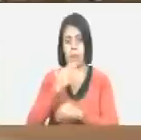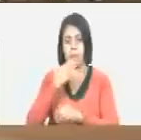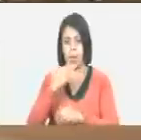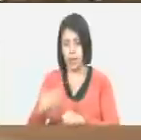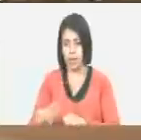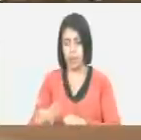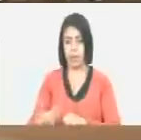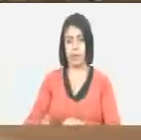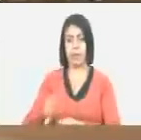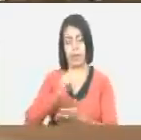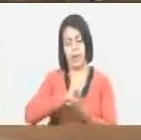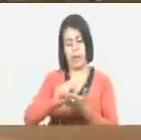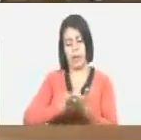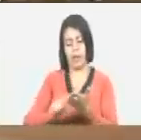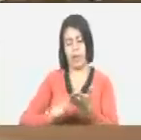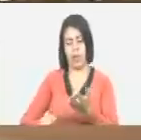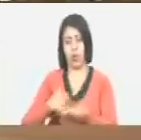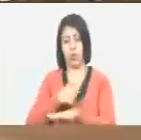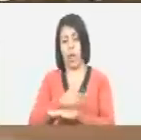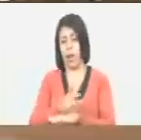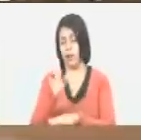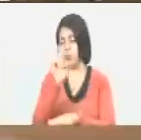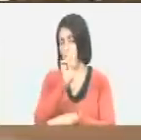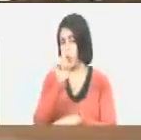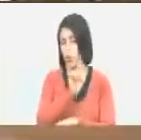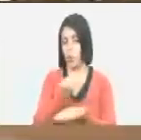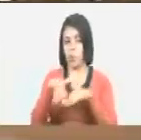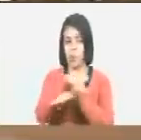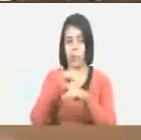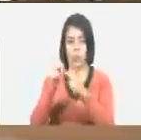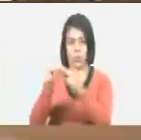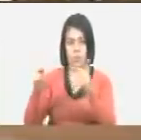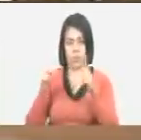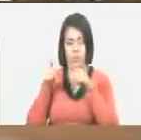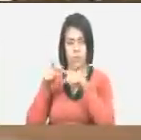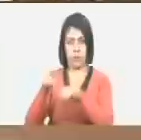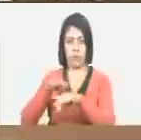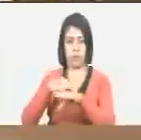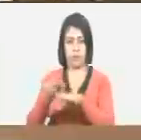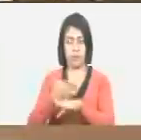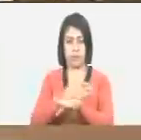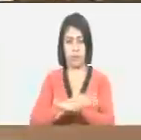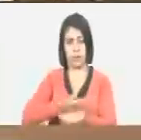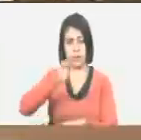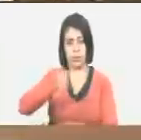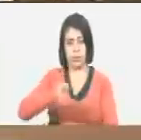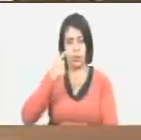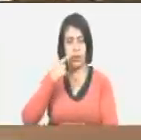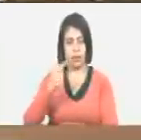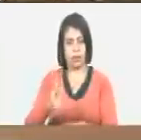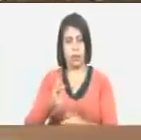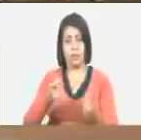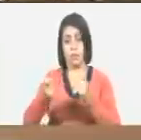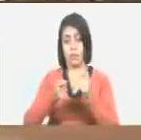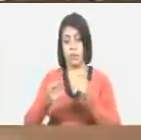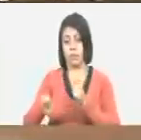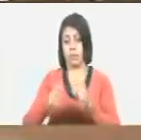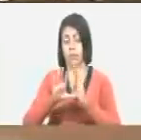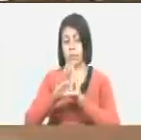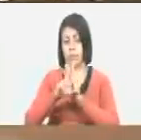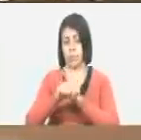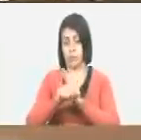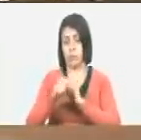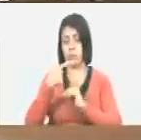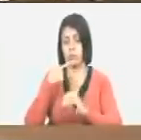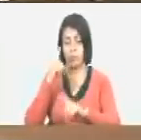solicitadas por escrito y sin demora según por el Ministerio Público ante el Tribunal de Extinción de Dominio, quien